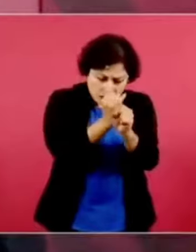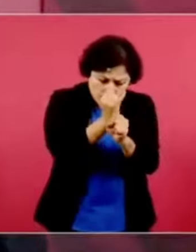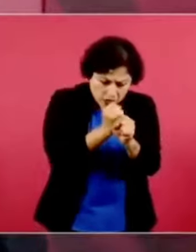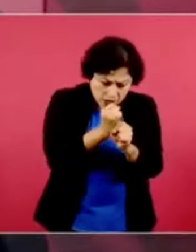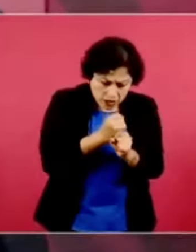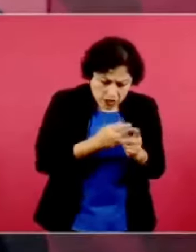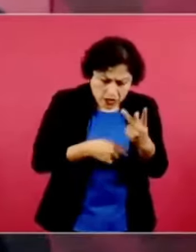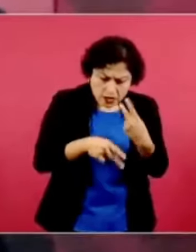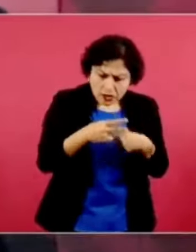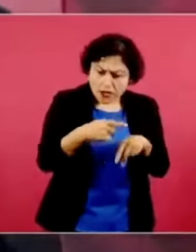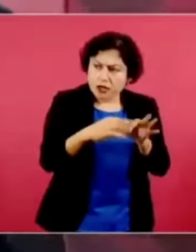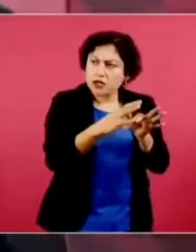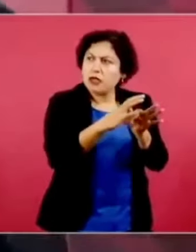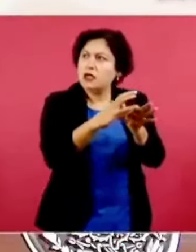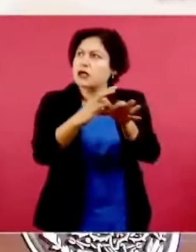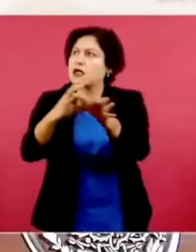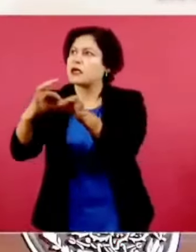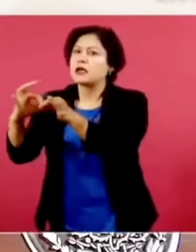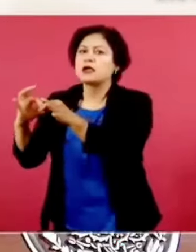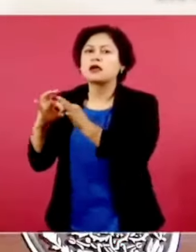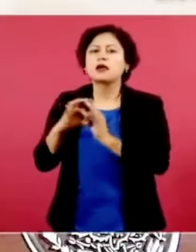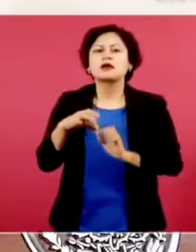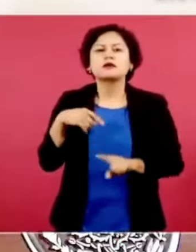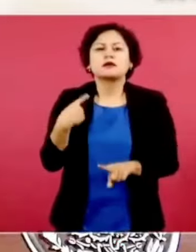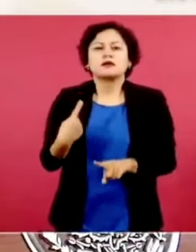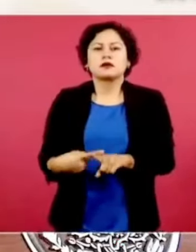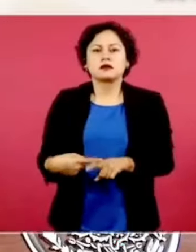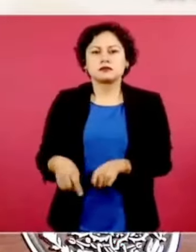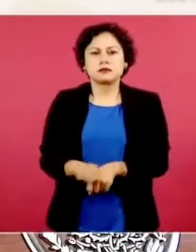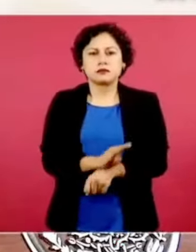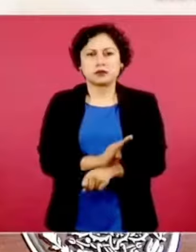son los beneficiarios,